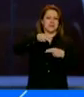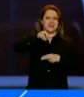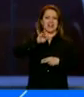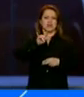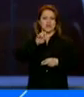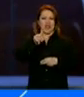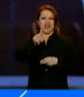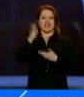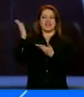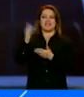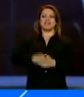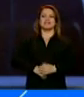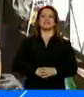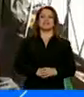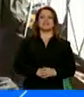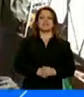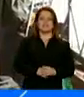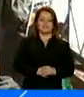Caro conoció su historia.